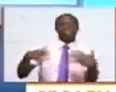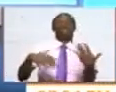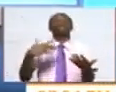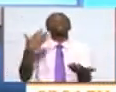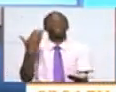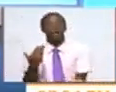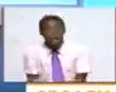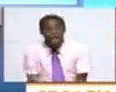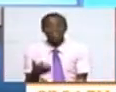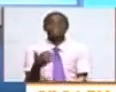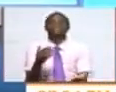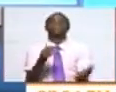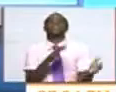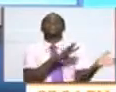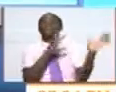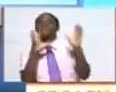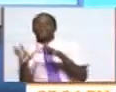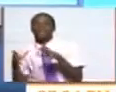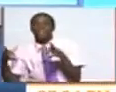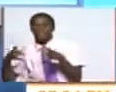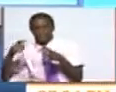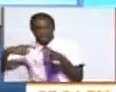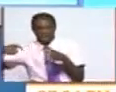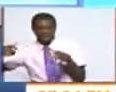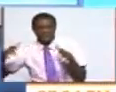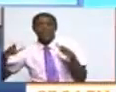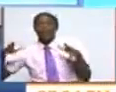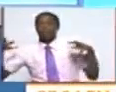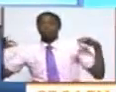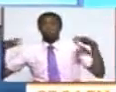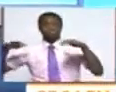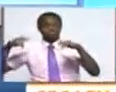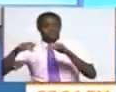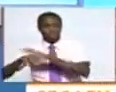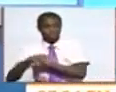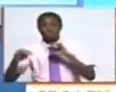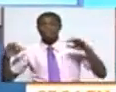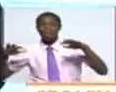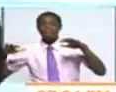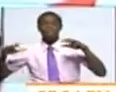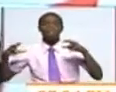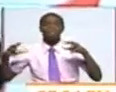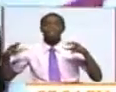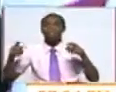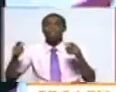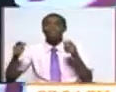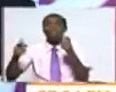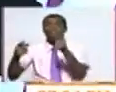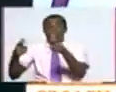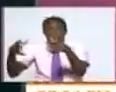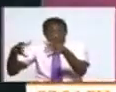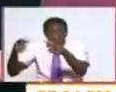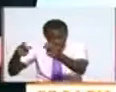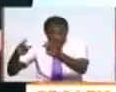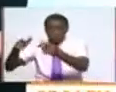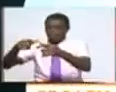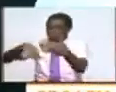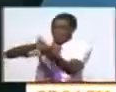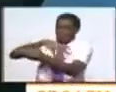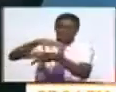pero muy violentos. Pero muy violentos. Y para eso se necesita que no se